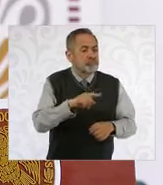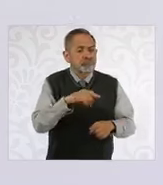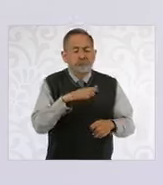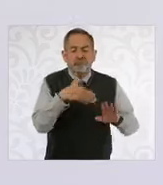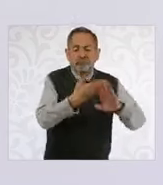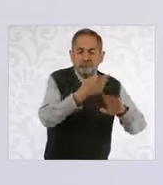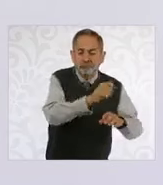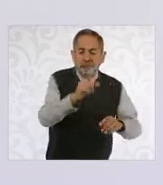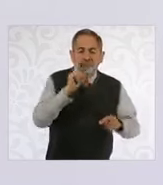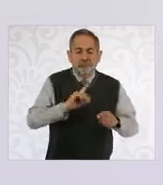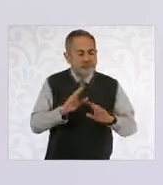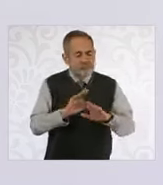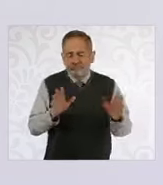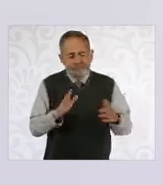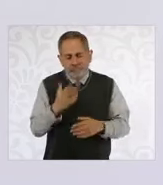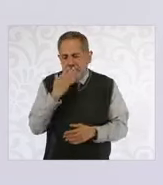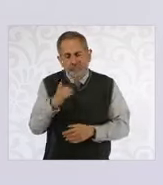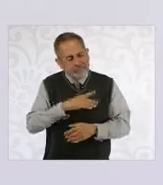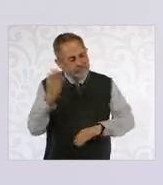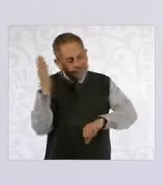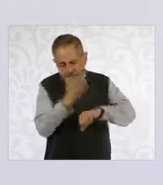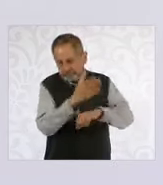correcta, sino es condenable.